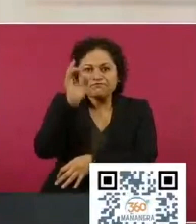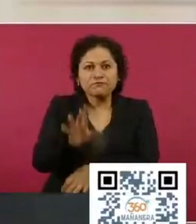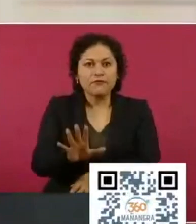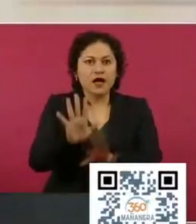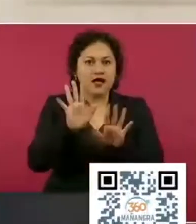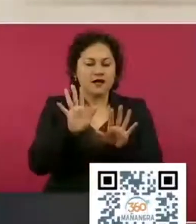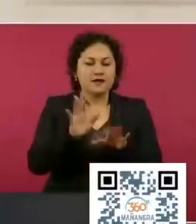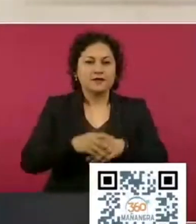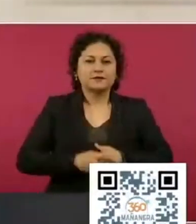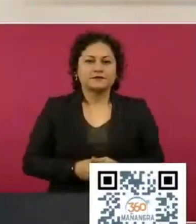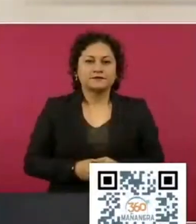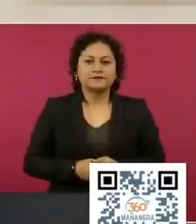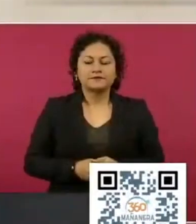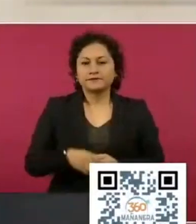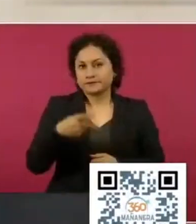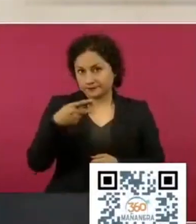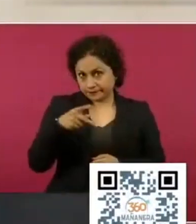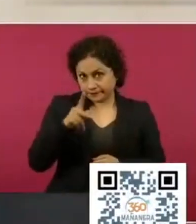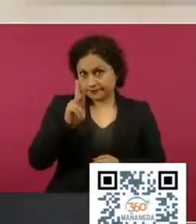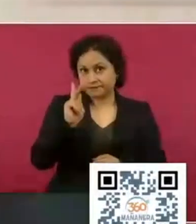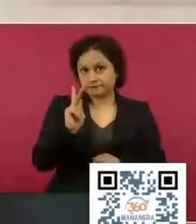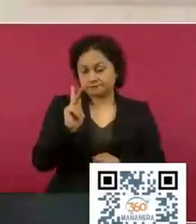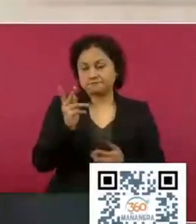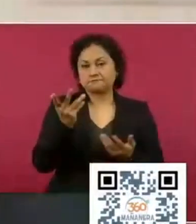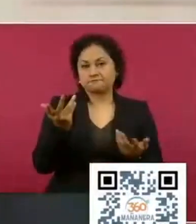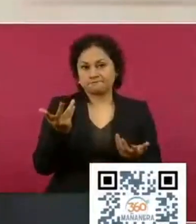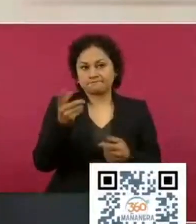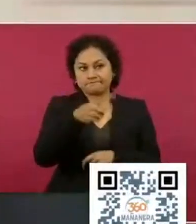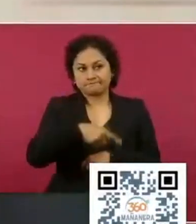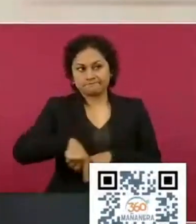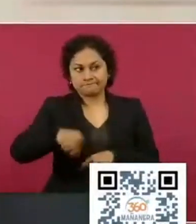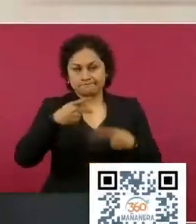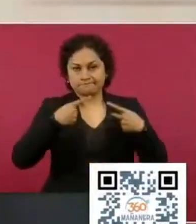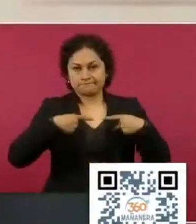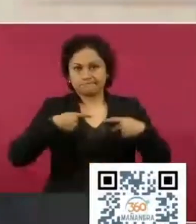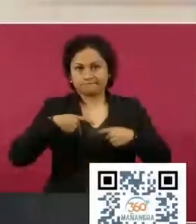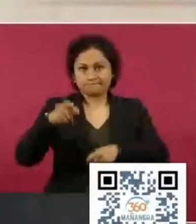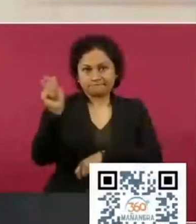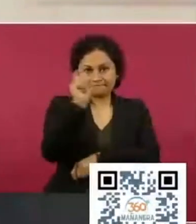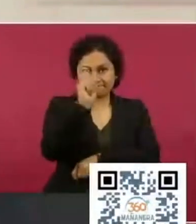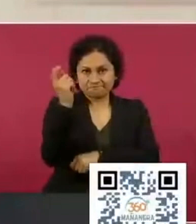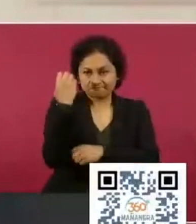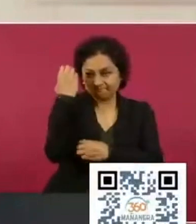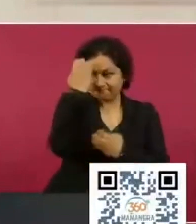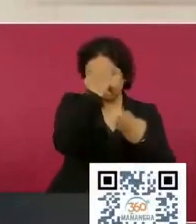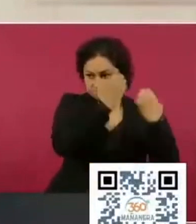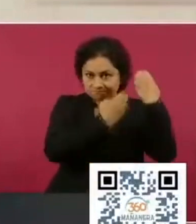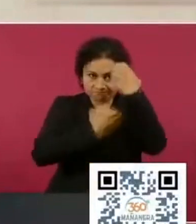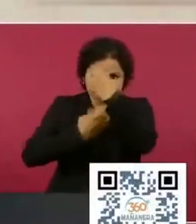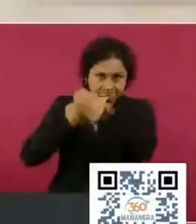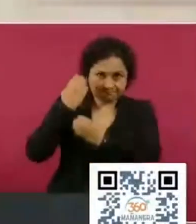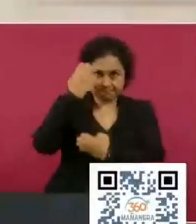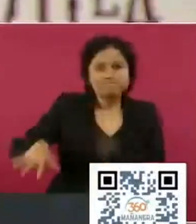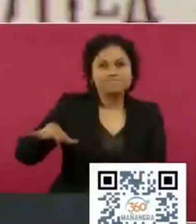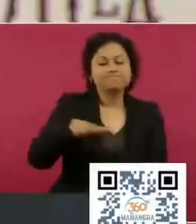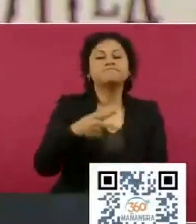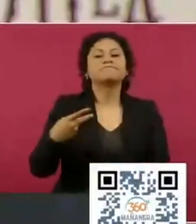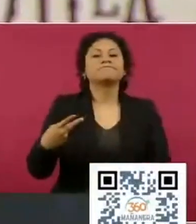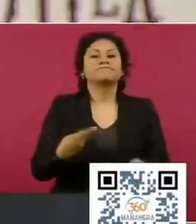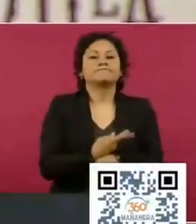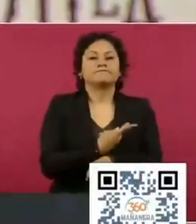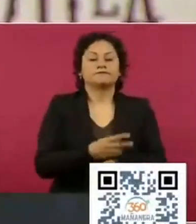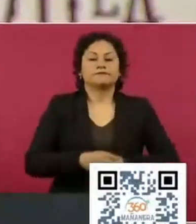de que este producto estaba dañando la salud de las personas pero bien esta mañana la conferencia matutina